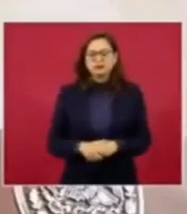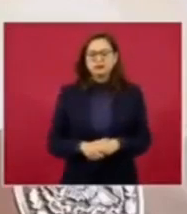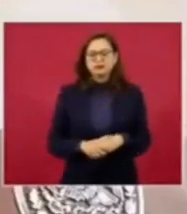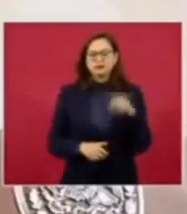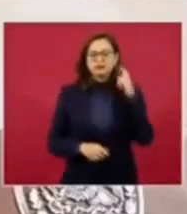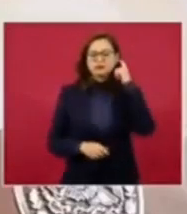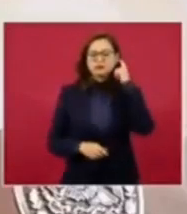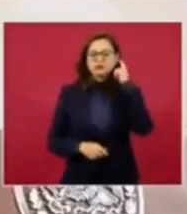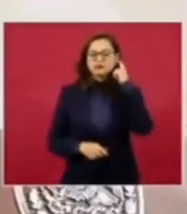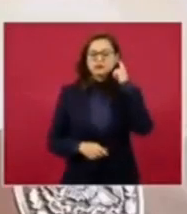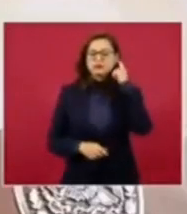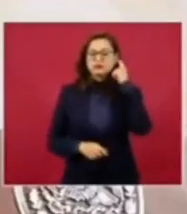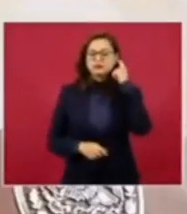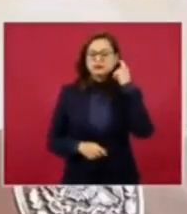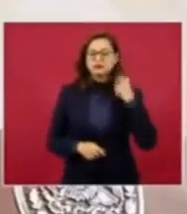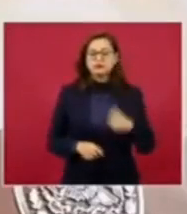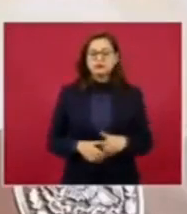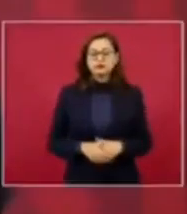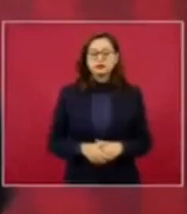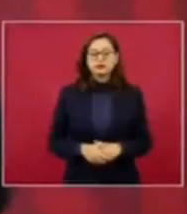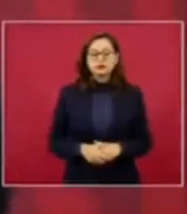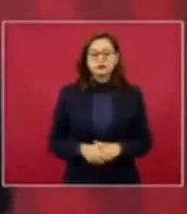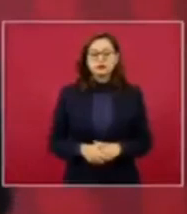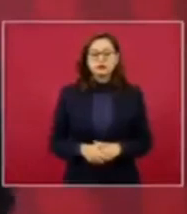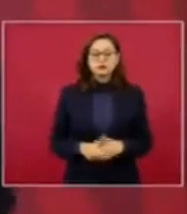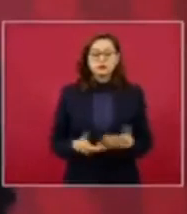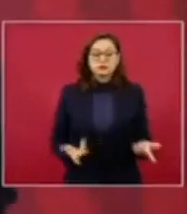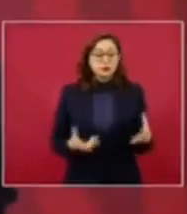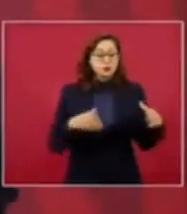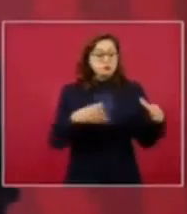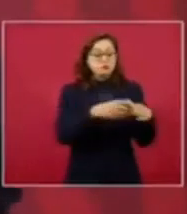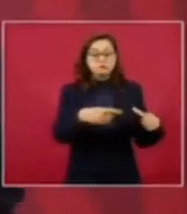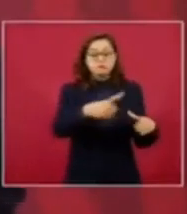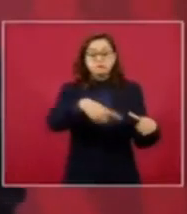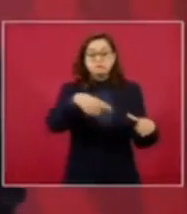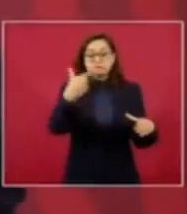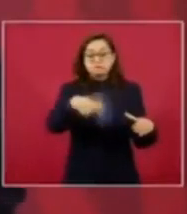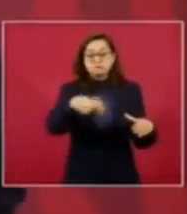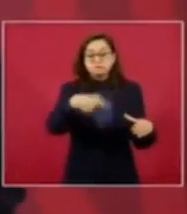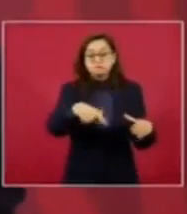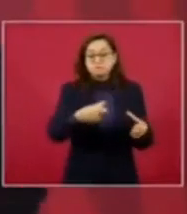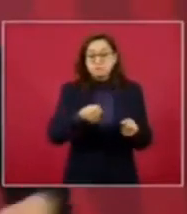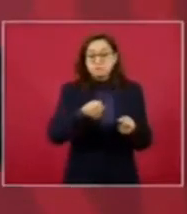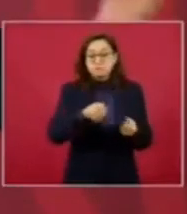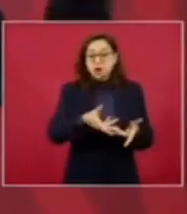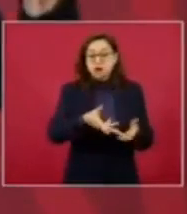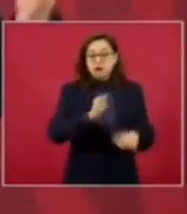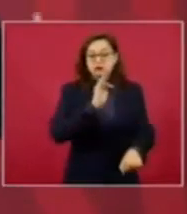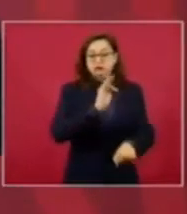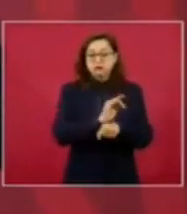y beneficiar, pues, a minorías. Por